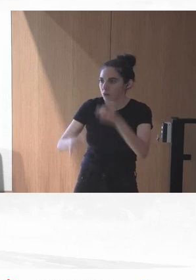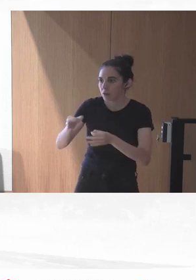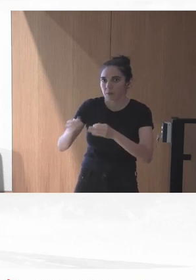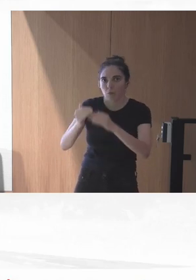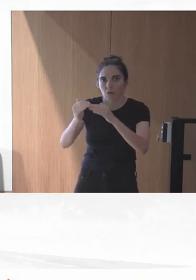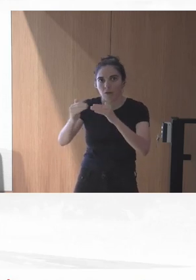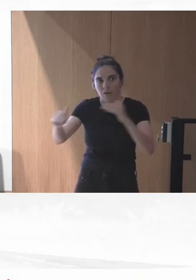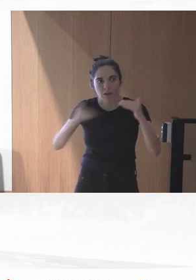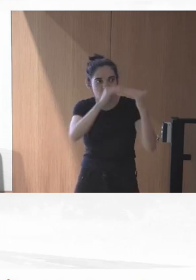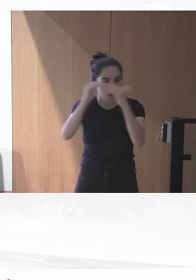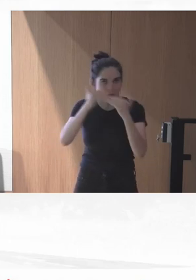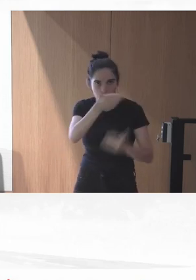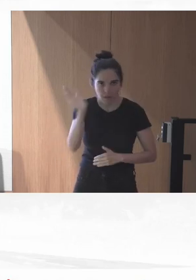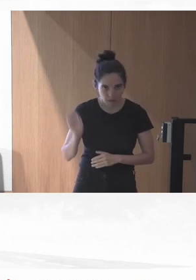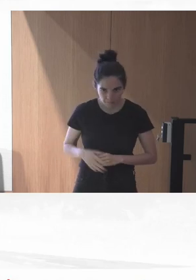condiciones. También